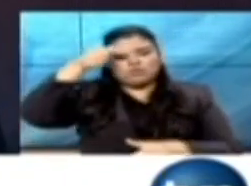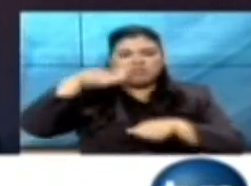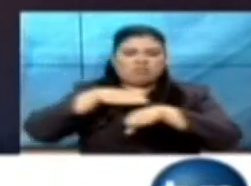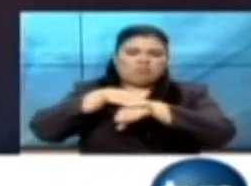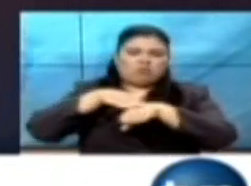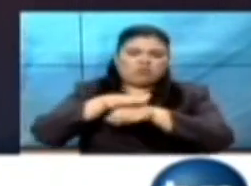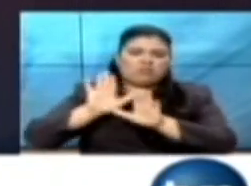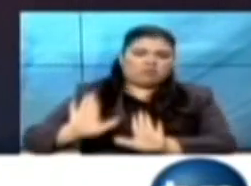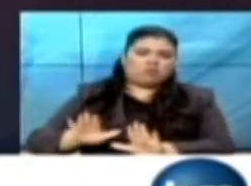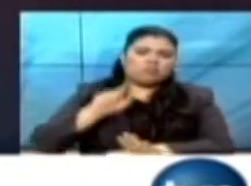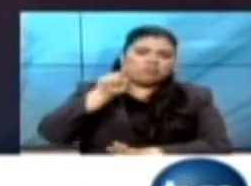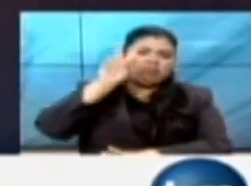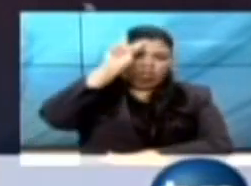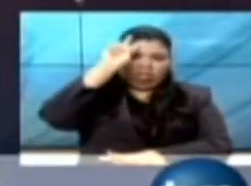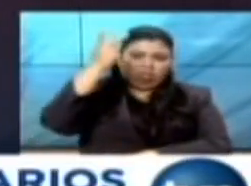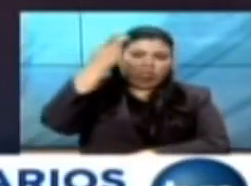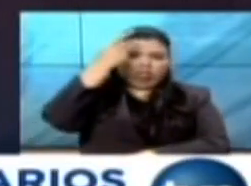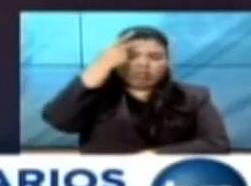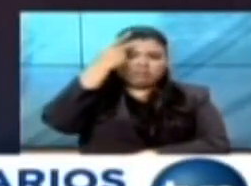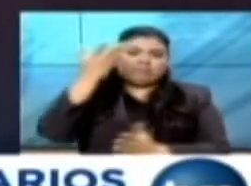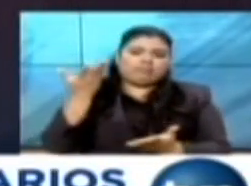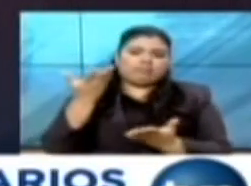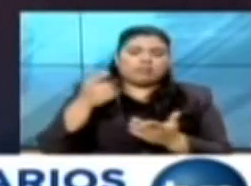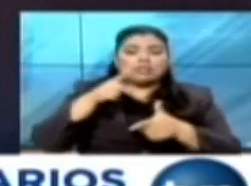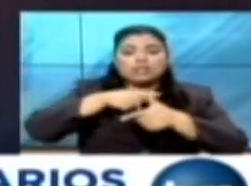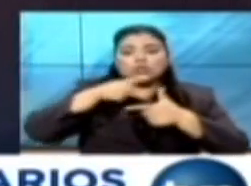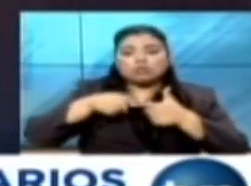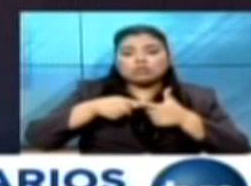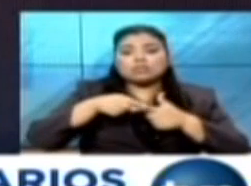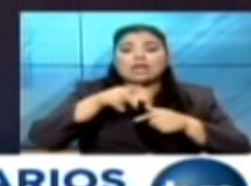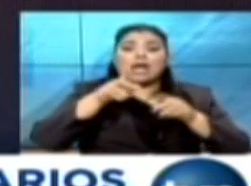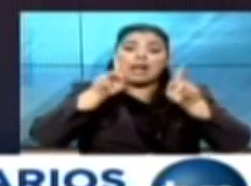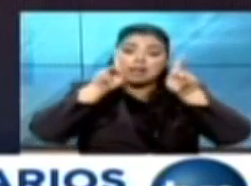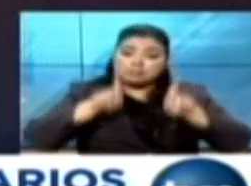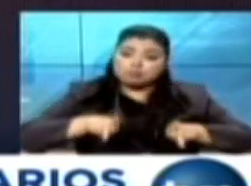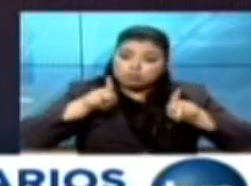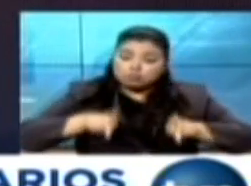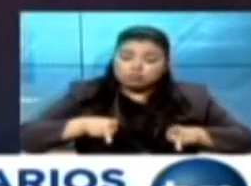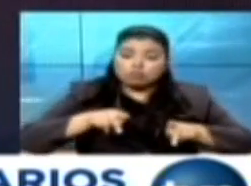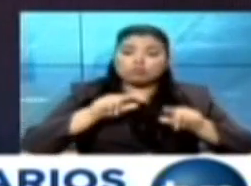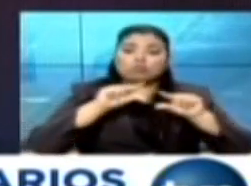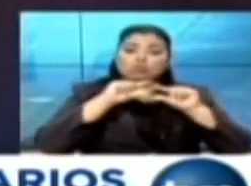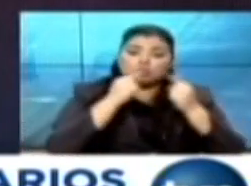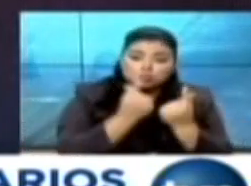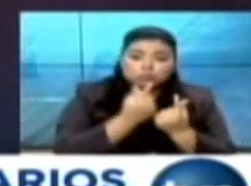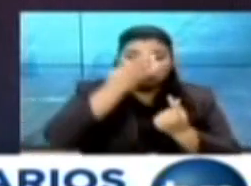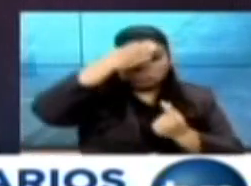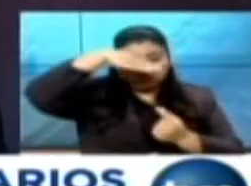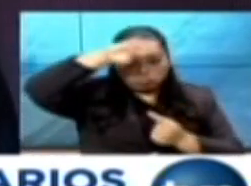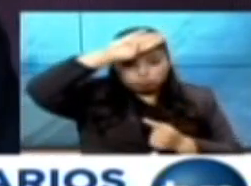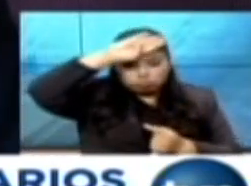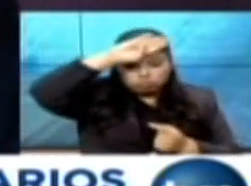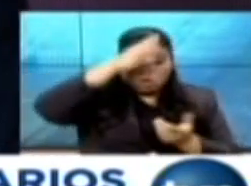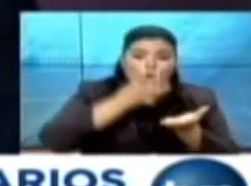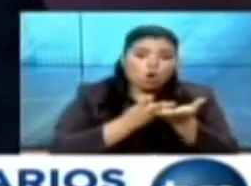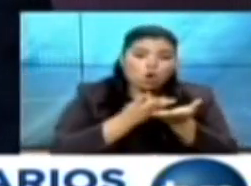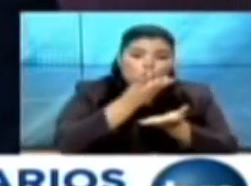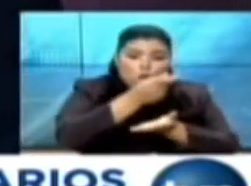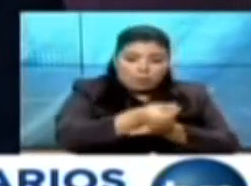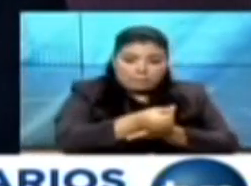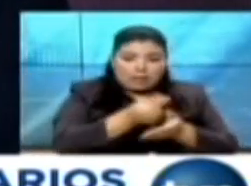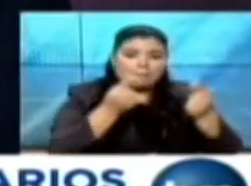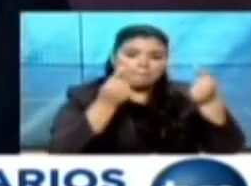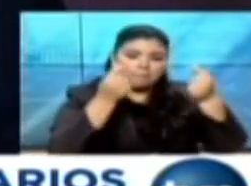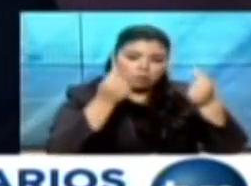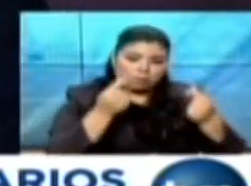engañar. Al productor le vamos a comprar en precio justo. Al consumidor le va a llegar en